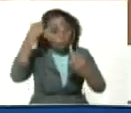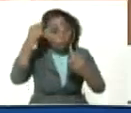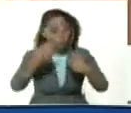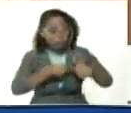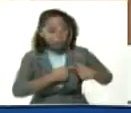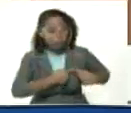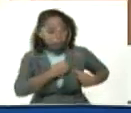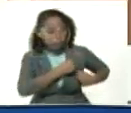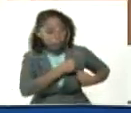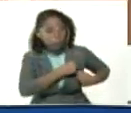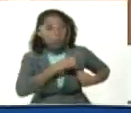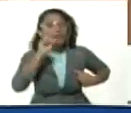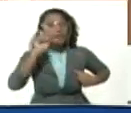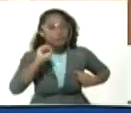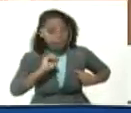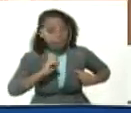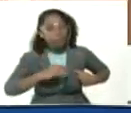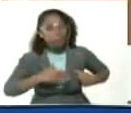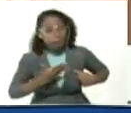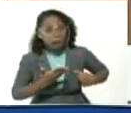corazón. Sí se puede.